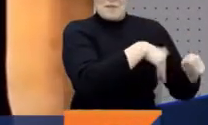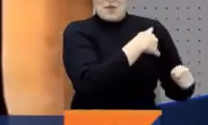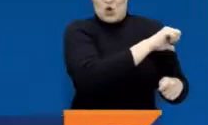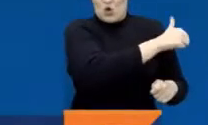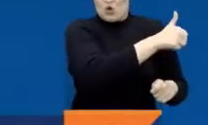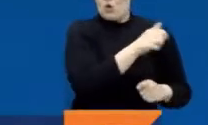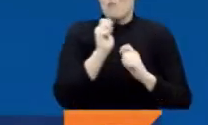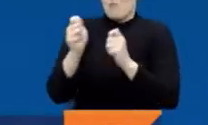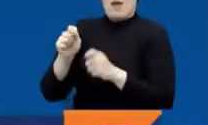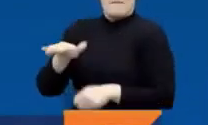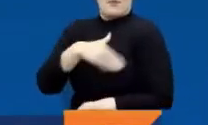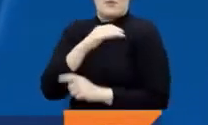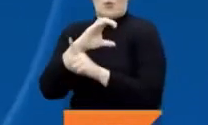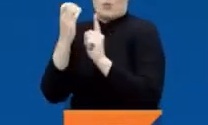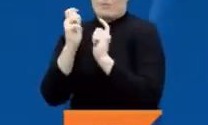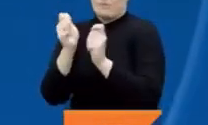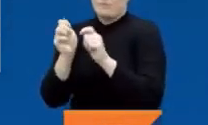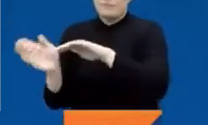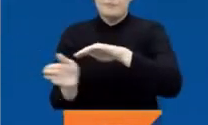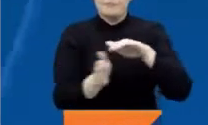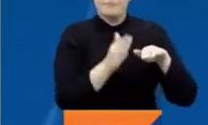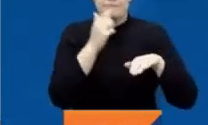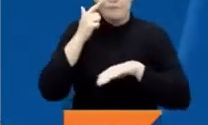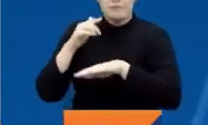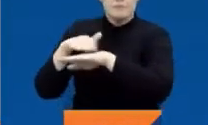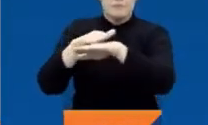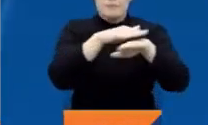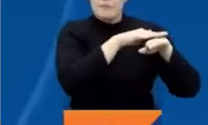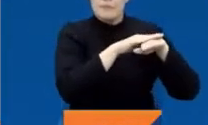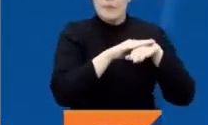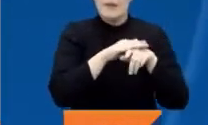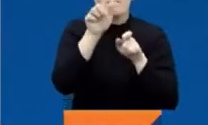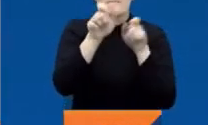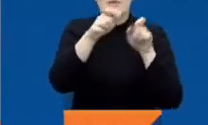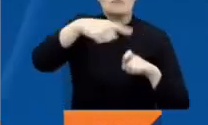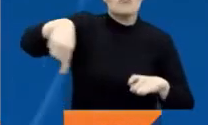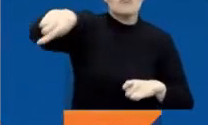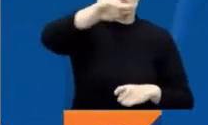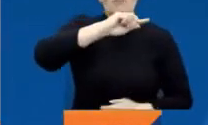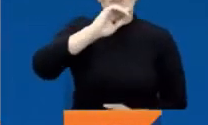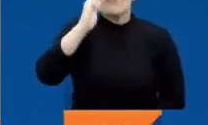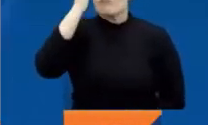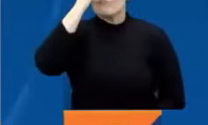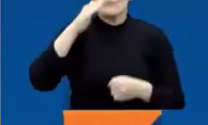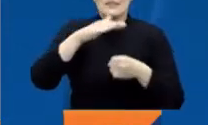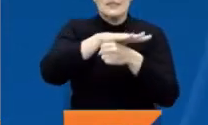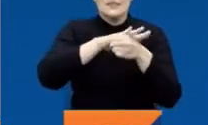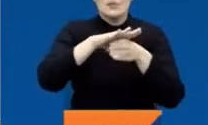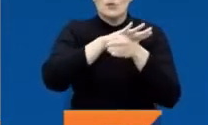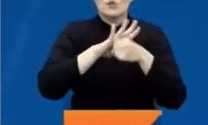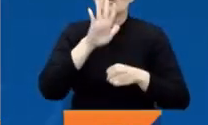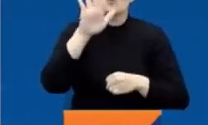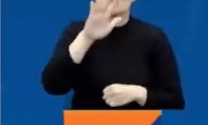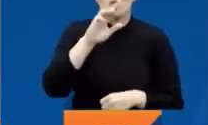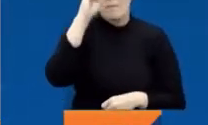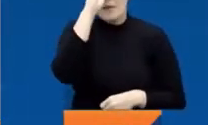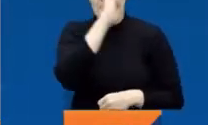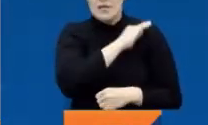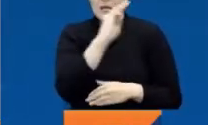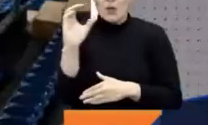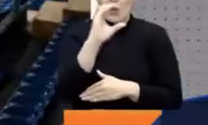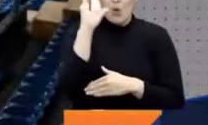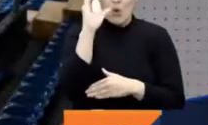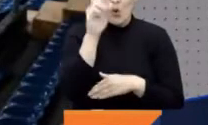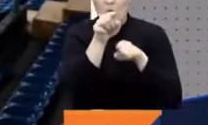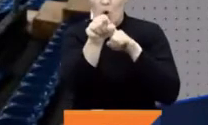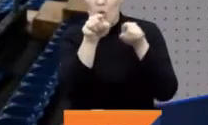Y atención, hombres, esta semana habrá una jornada de descuentos para la definición de la situación militar en Colombia para quienes no cuenten con